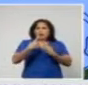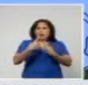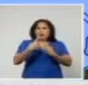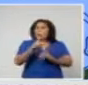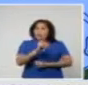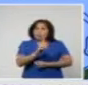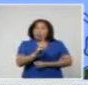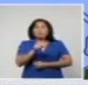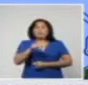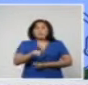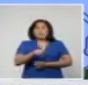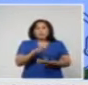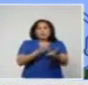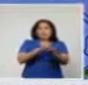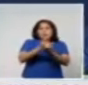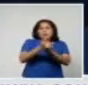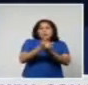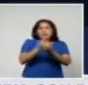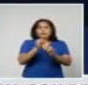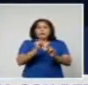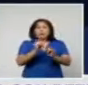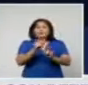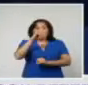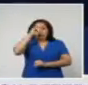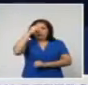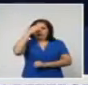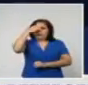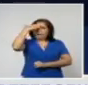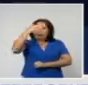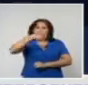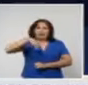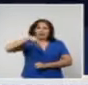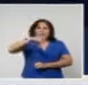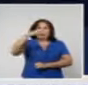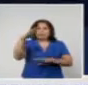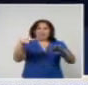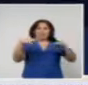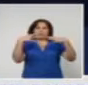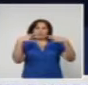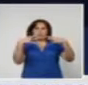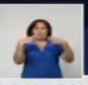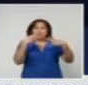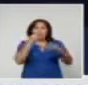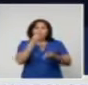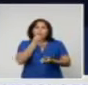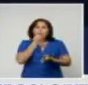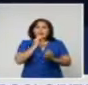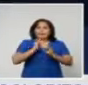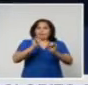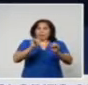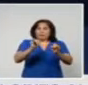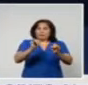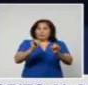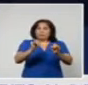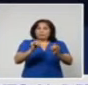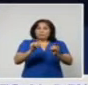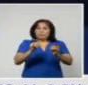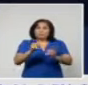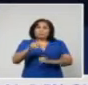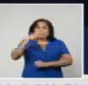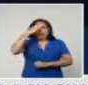hoy, doctor. ¿Usted tiene algo que decir? Bueno, pues agradecerles a todos ustedes que nos permiten esta información.